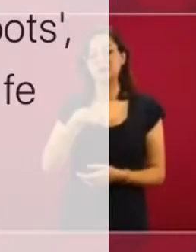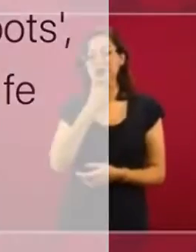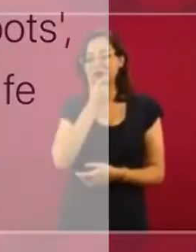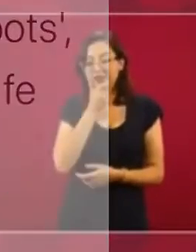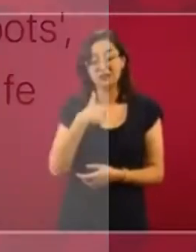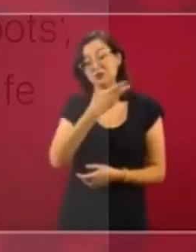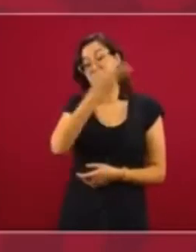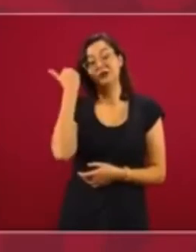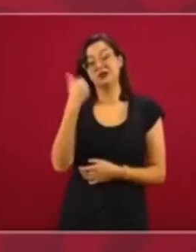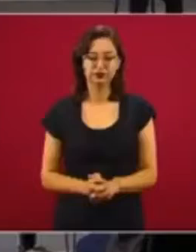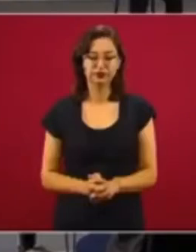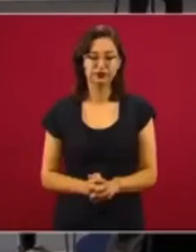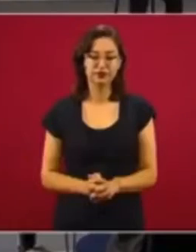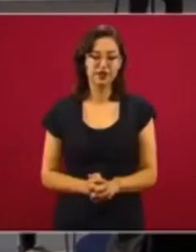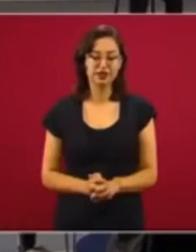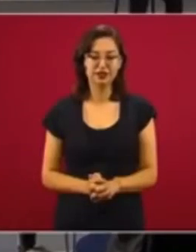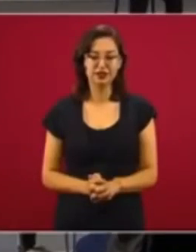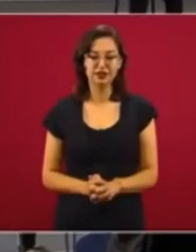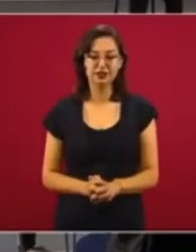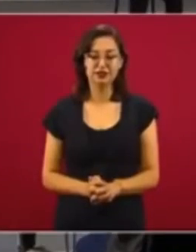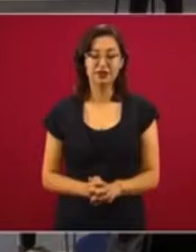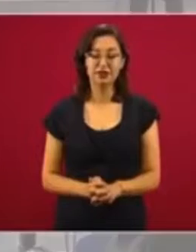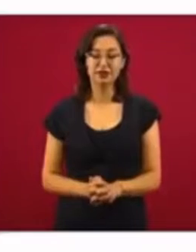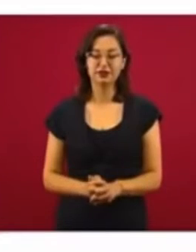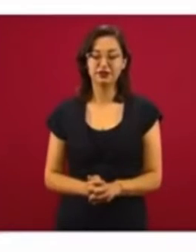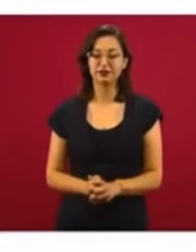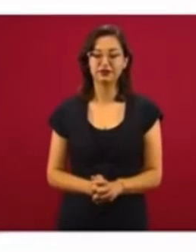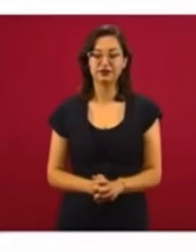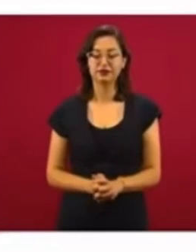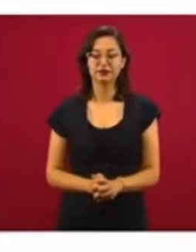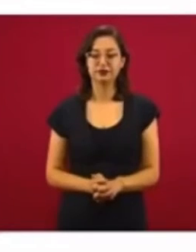inglés, es lo que es importante. Mira.